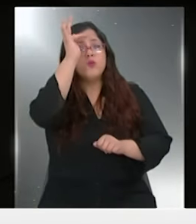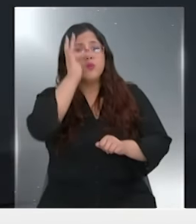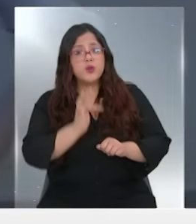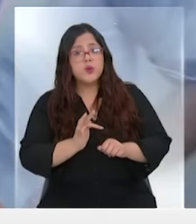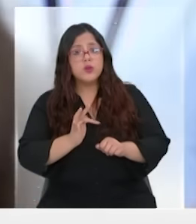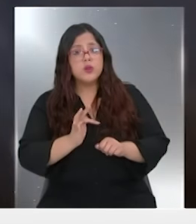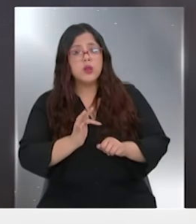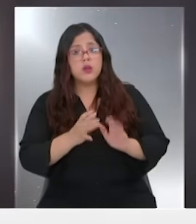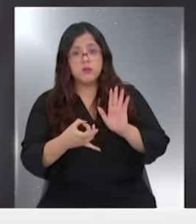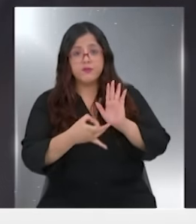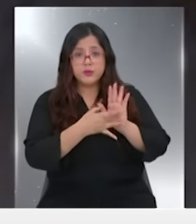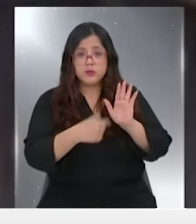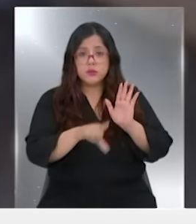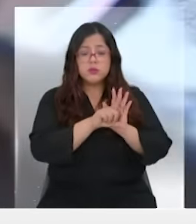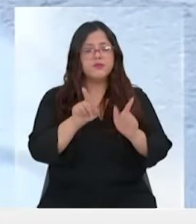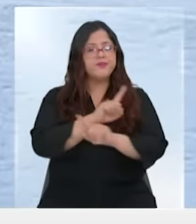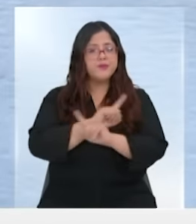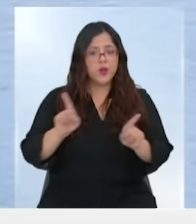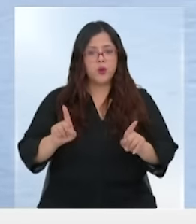ley.